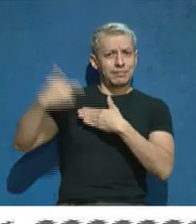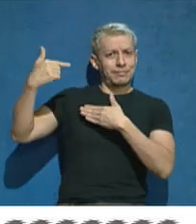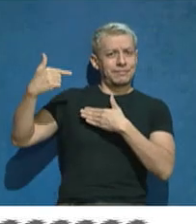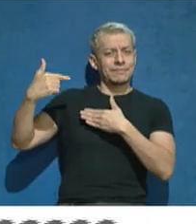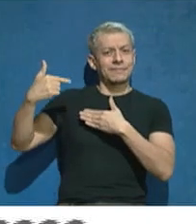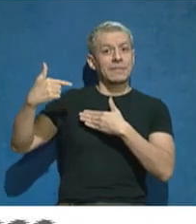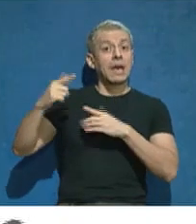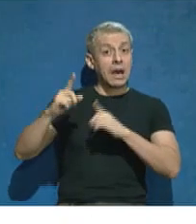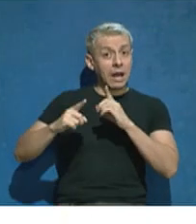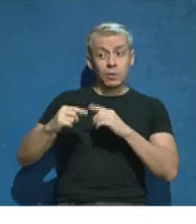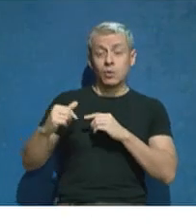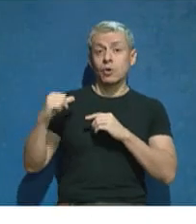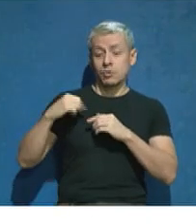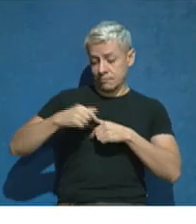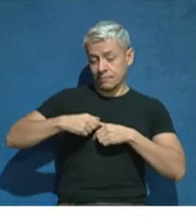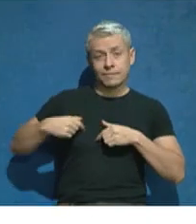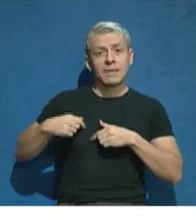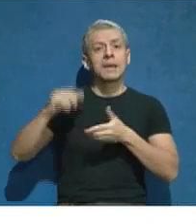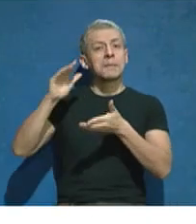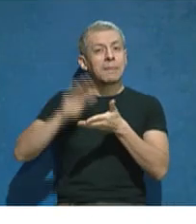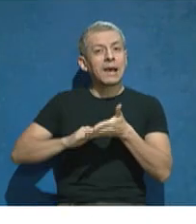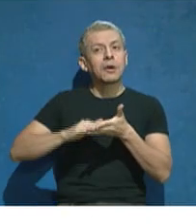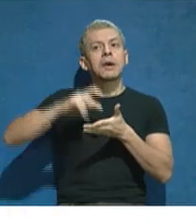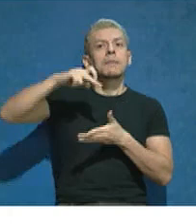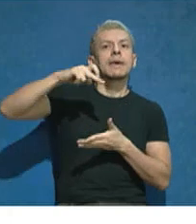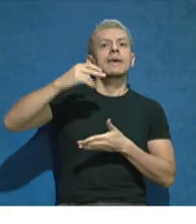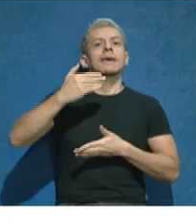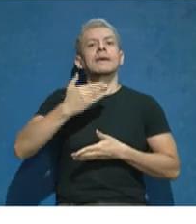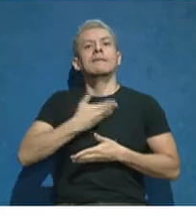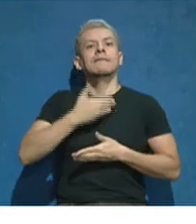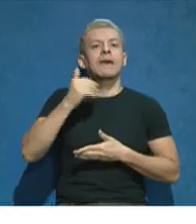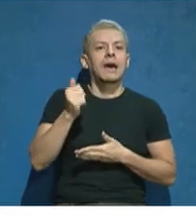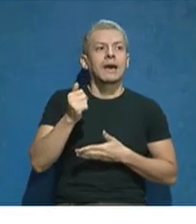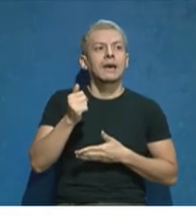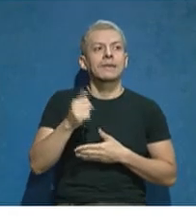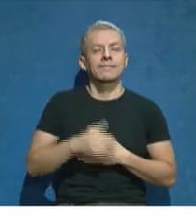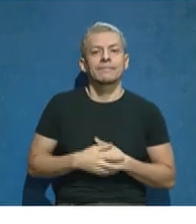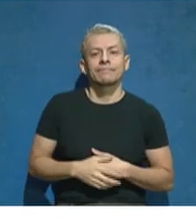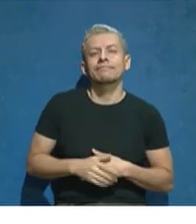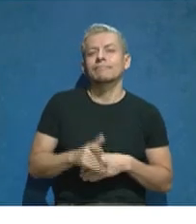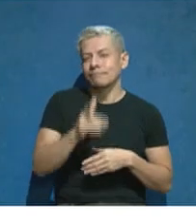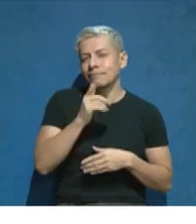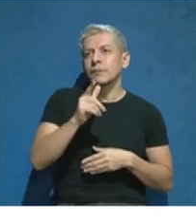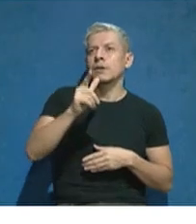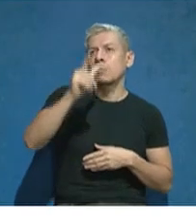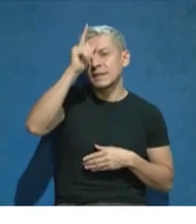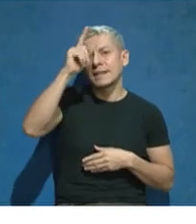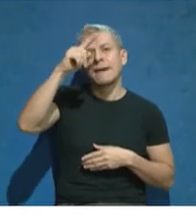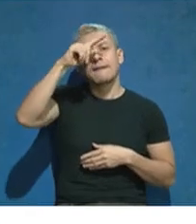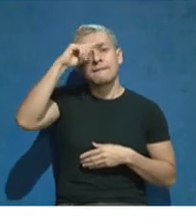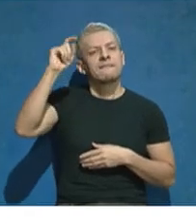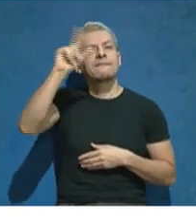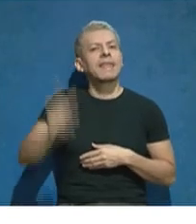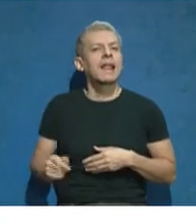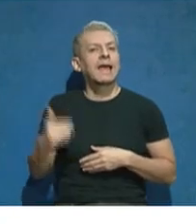llevan inscripciones con letras en blanco, letras PFA, lo que hace presumir que es Policía Federal Argentina, para